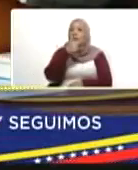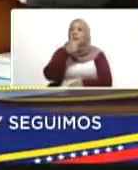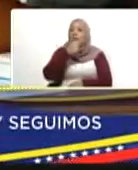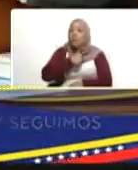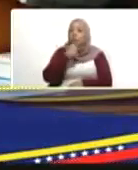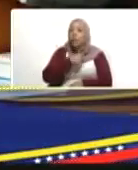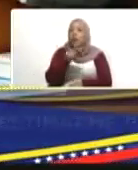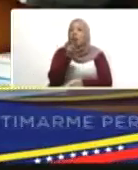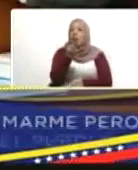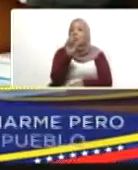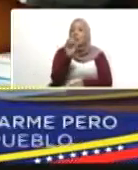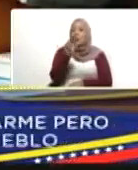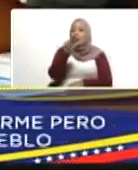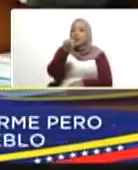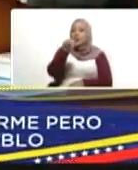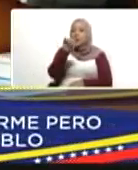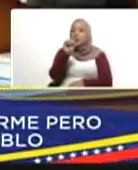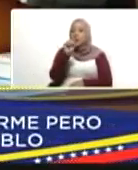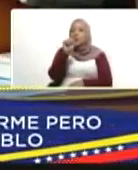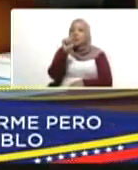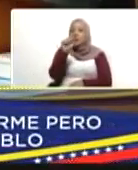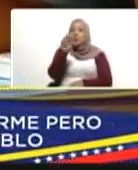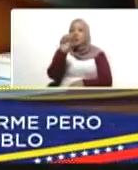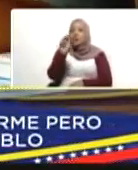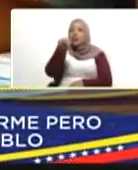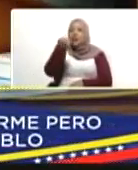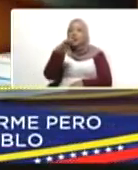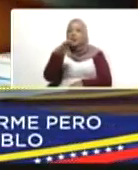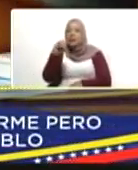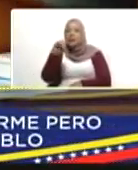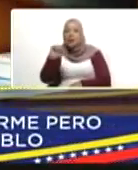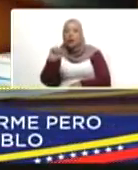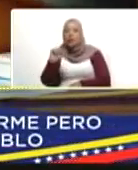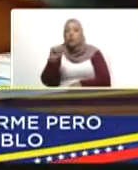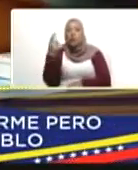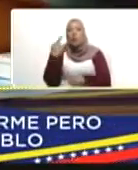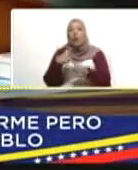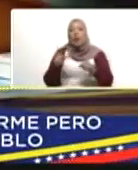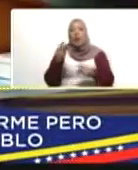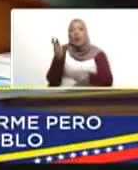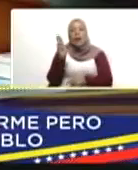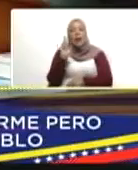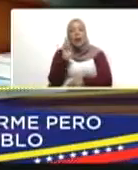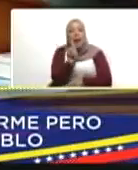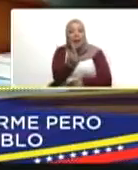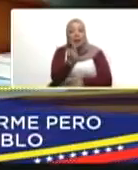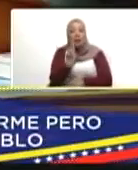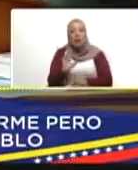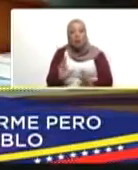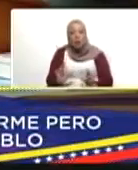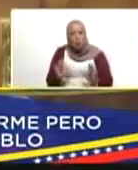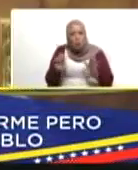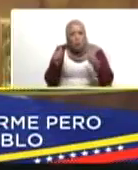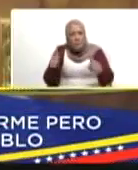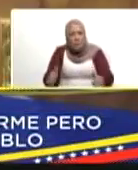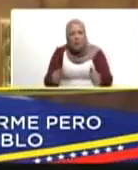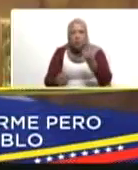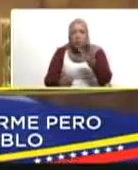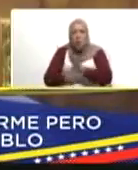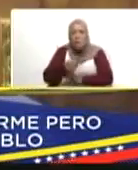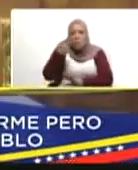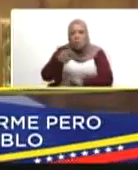que nadie se confíe la r del renacimiento de los valores de las